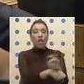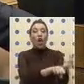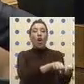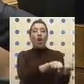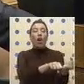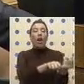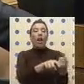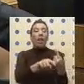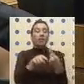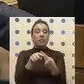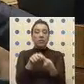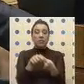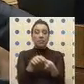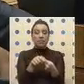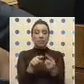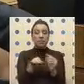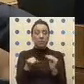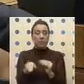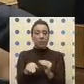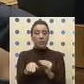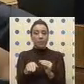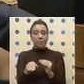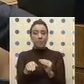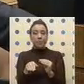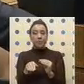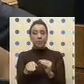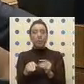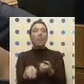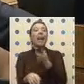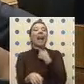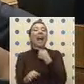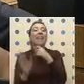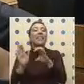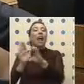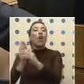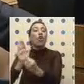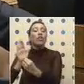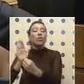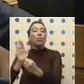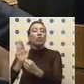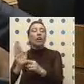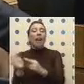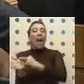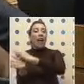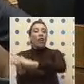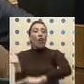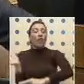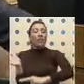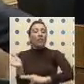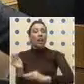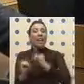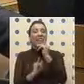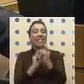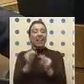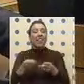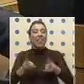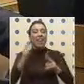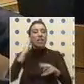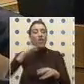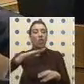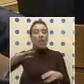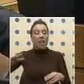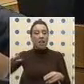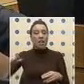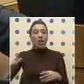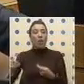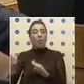contravención inclusive, presidente, ¿por qué no decirlo?, a las garantías constitucionales y a la propia Convención Internacional de los Derechos del Niño, como son